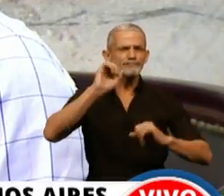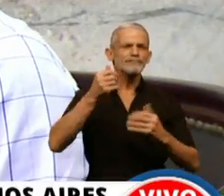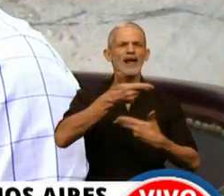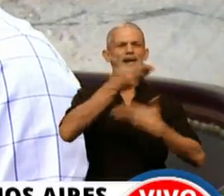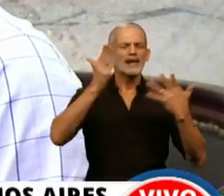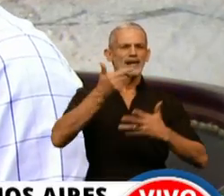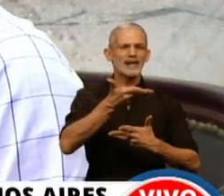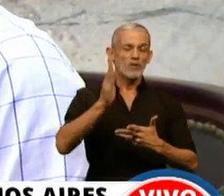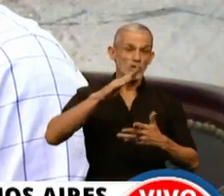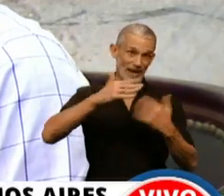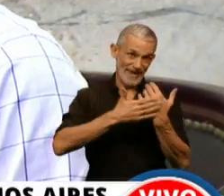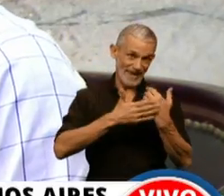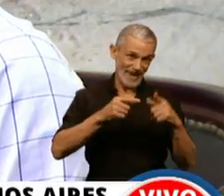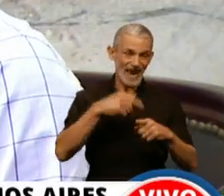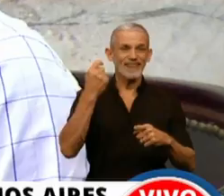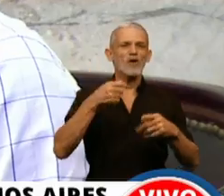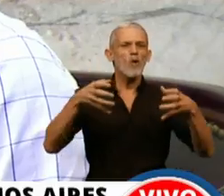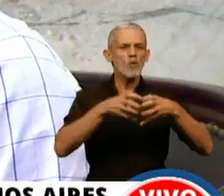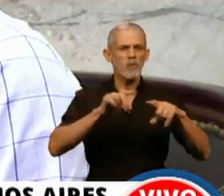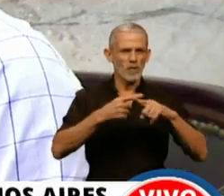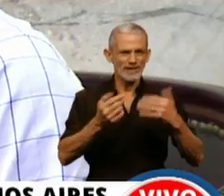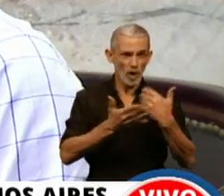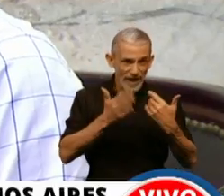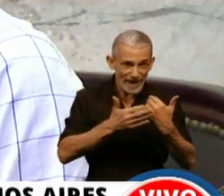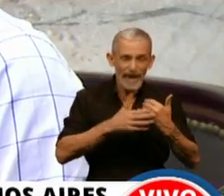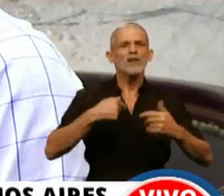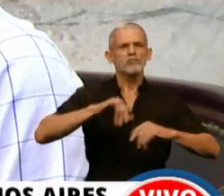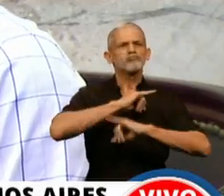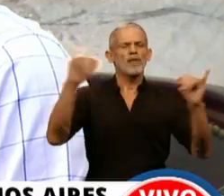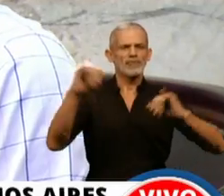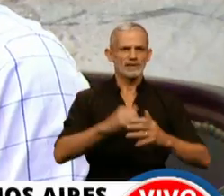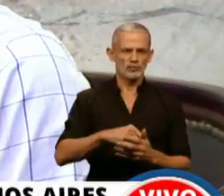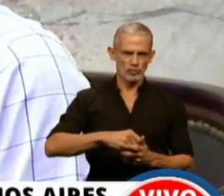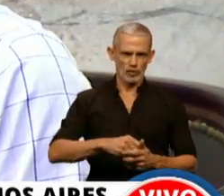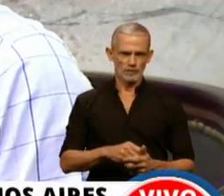desde izquierda socialistas del frente de izquierda unidad